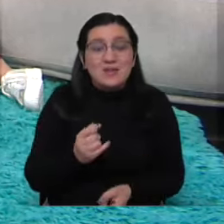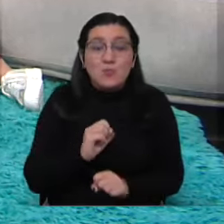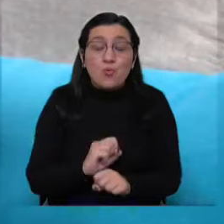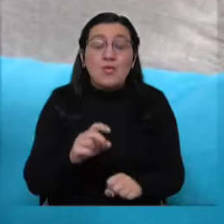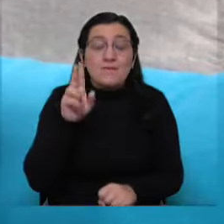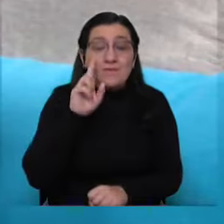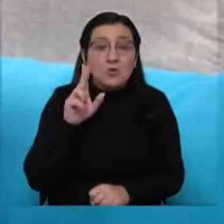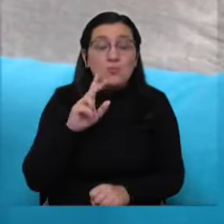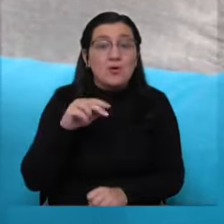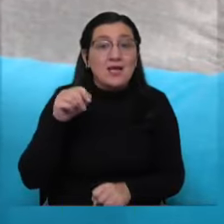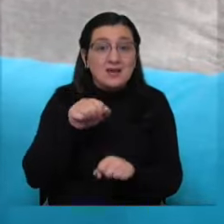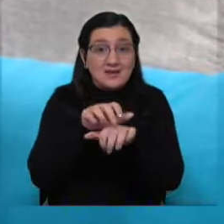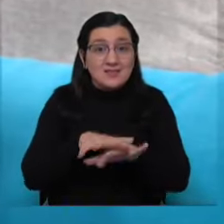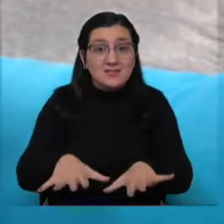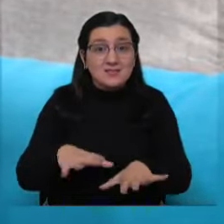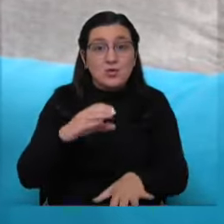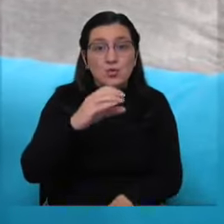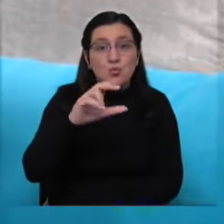también por las redes